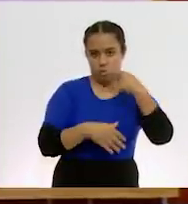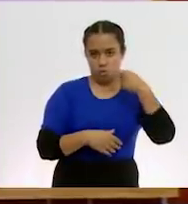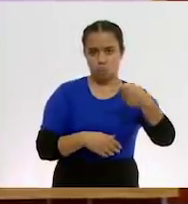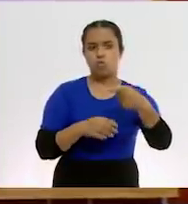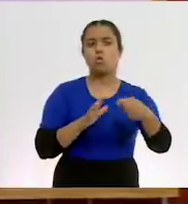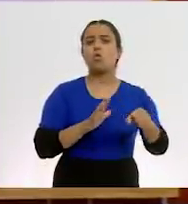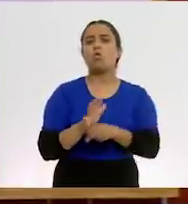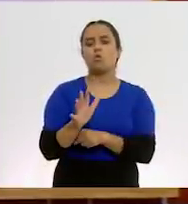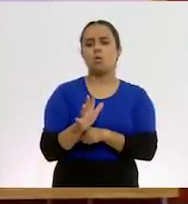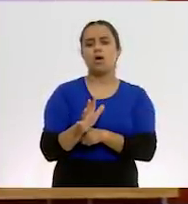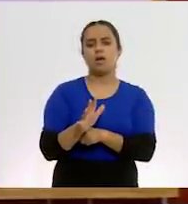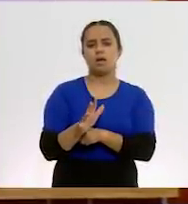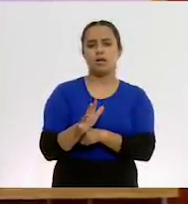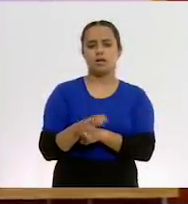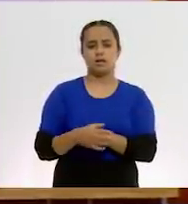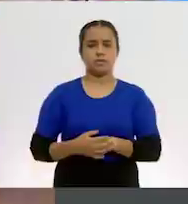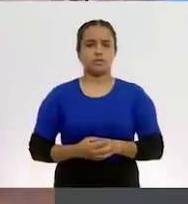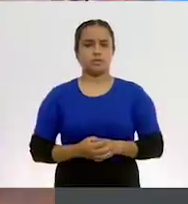va a ser